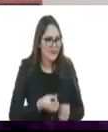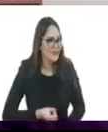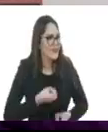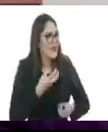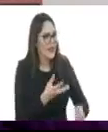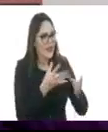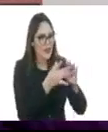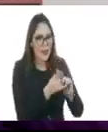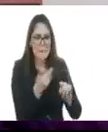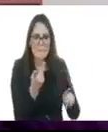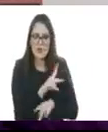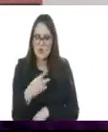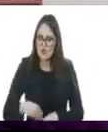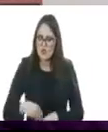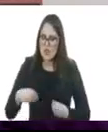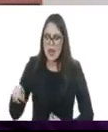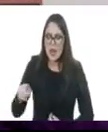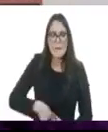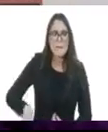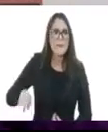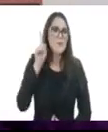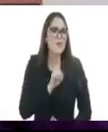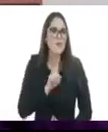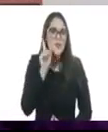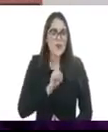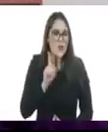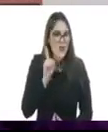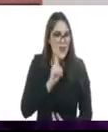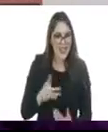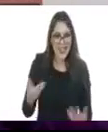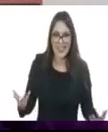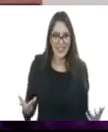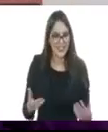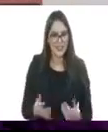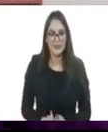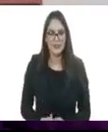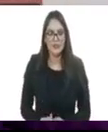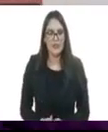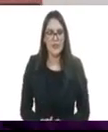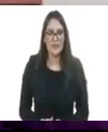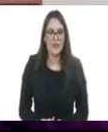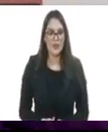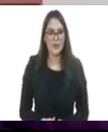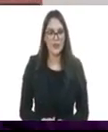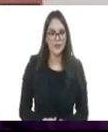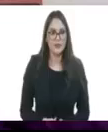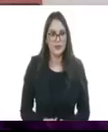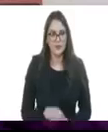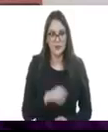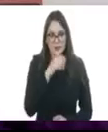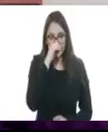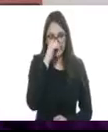¿no? De Jerónima Hernández Tepetate, de decir,